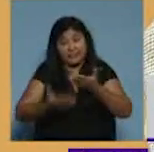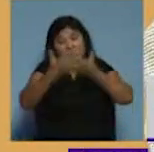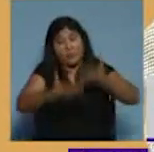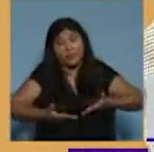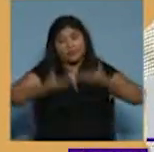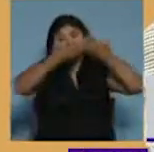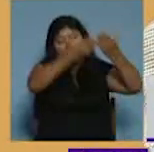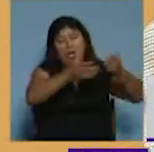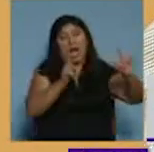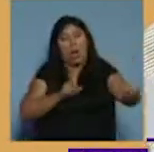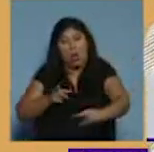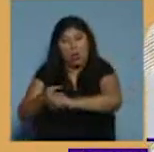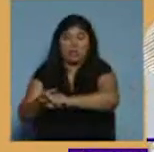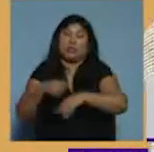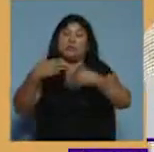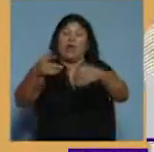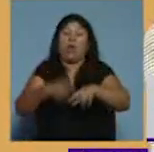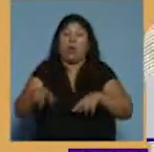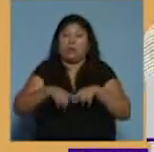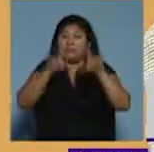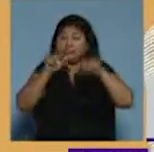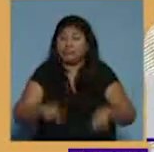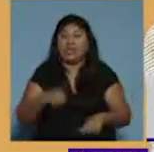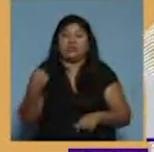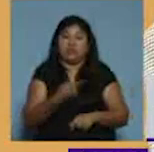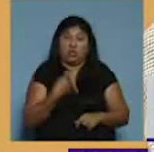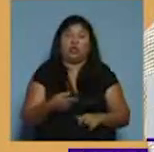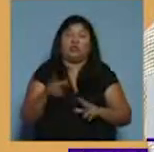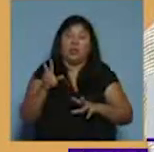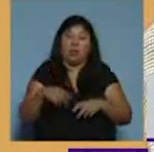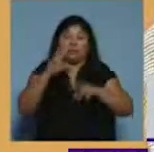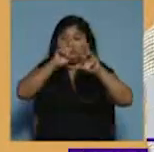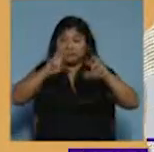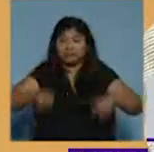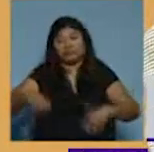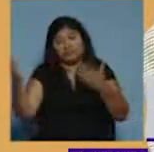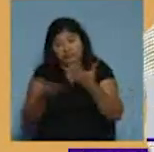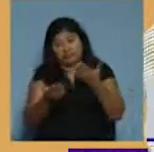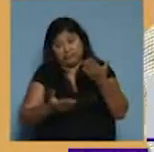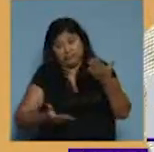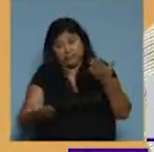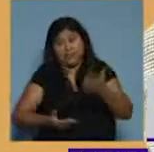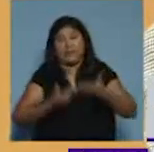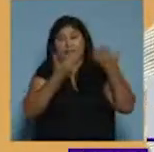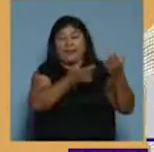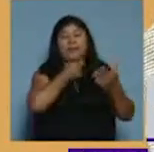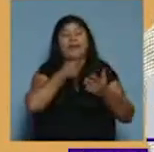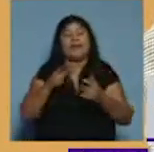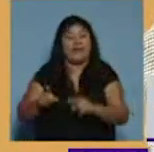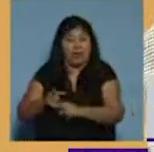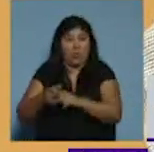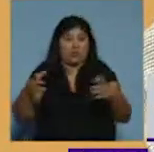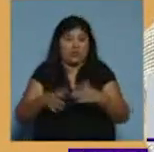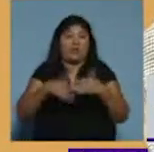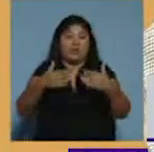para que cuanto antes se pueda llevar a debate este fraude este mega fraude la administración pública donde se